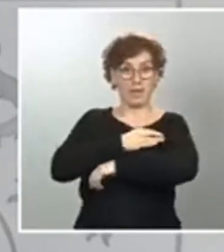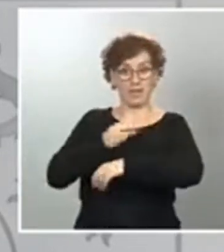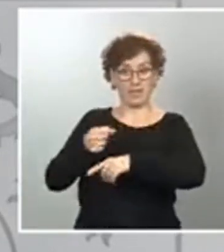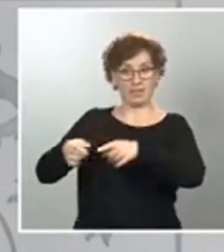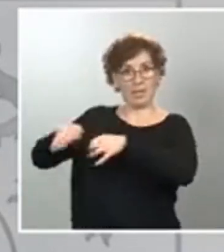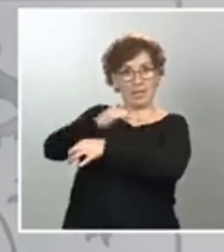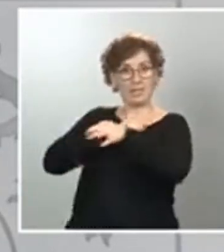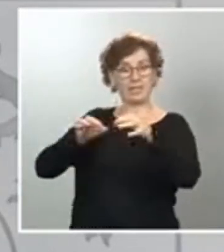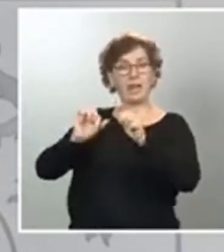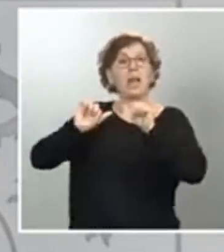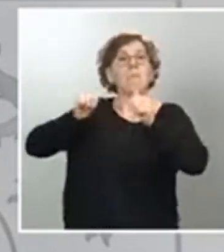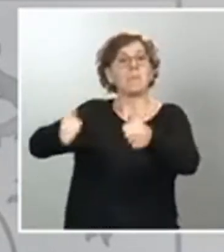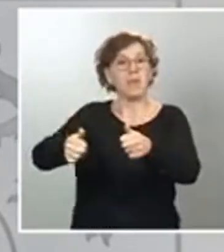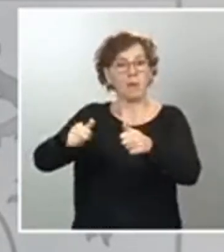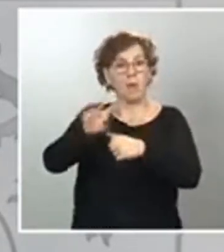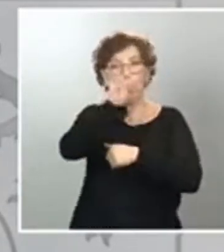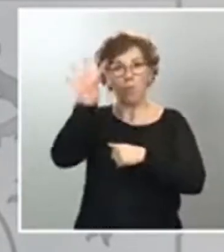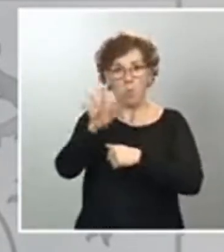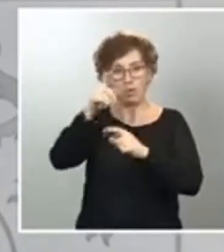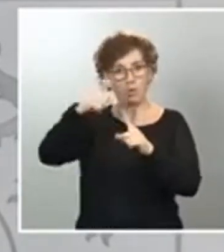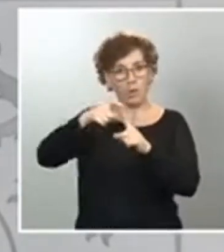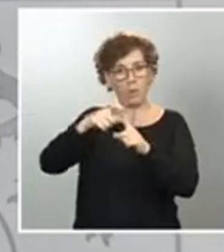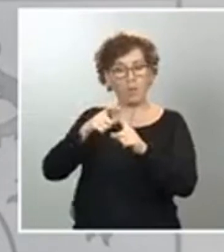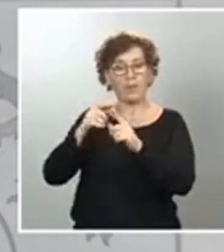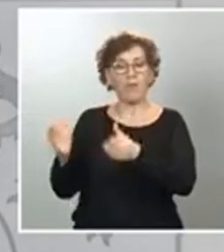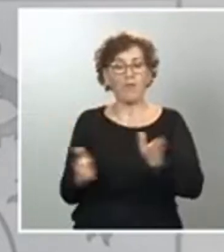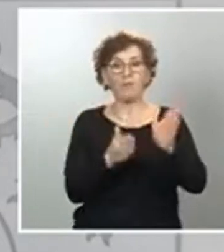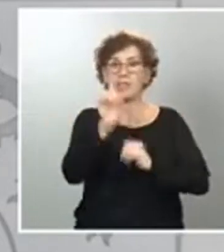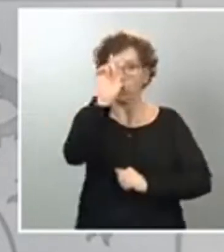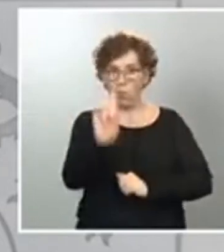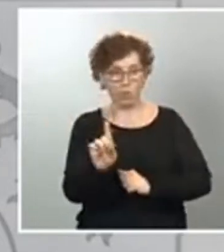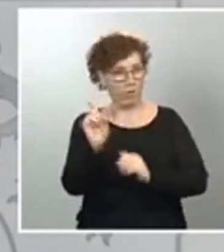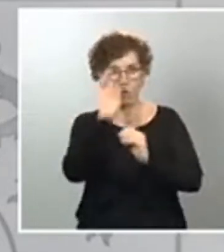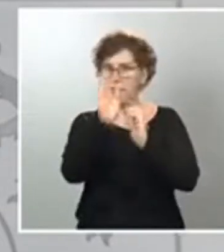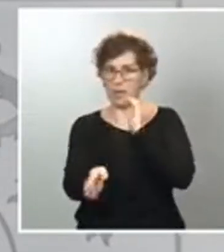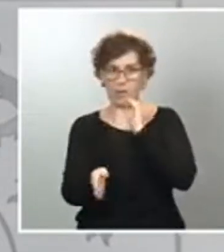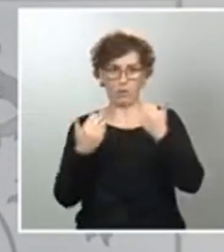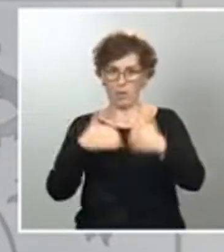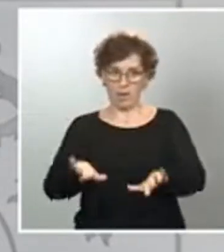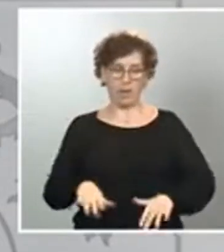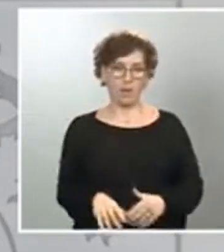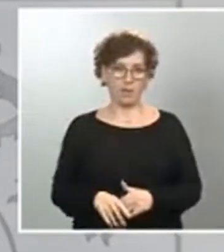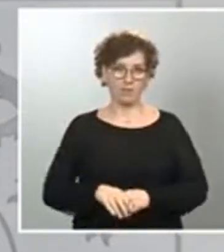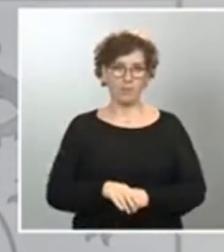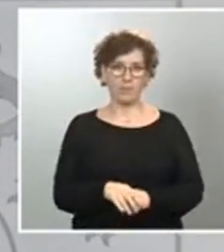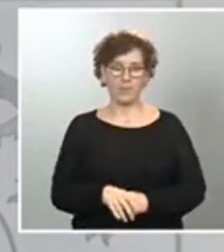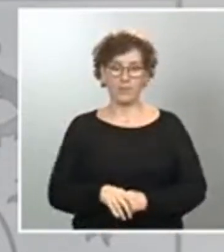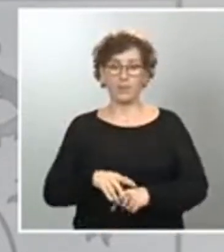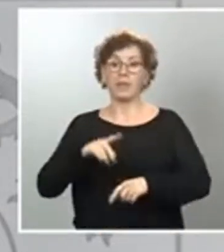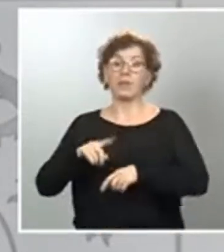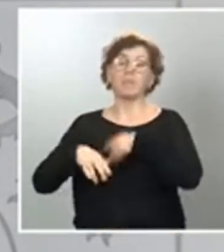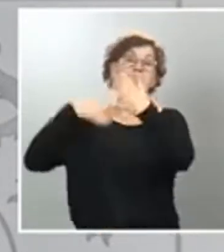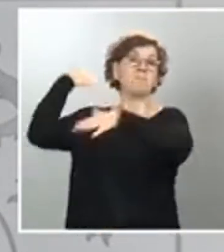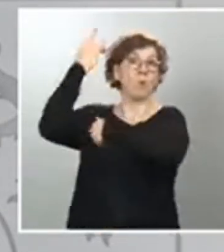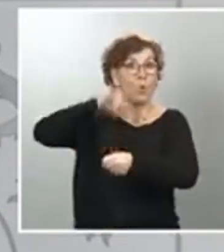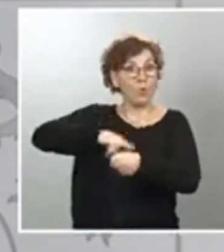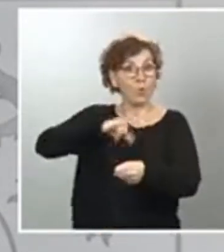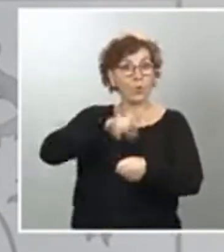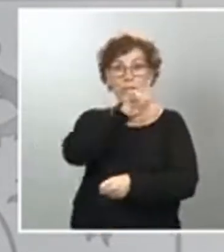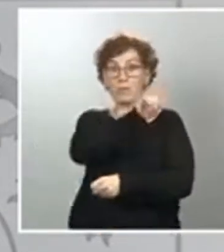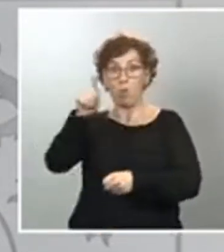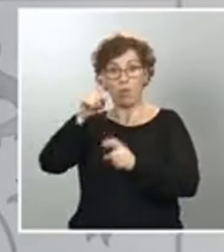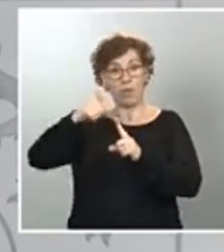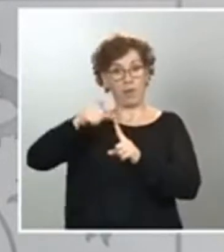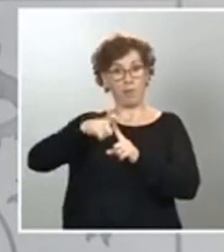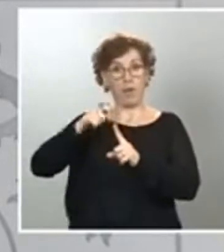de mayo situadas en la fase 1 que antes he descrito. El próximo lunes 11 de mayo, todas las provincias que